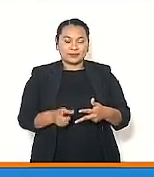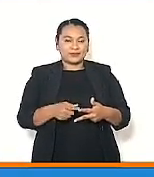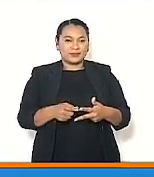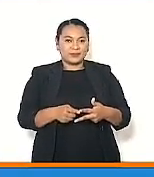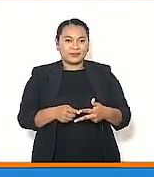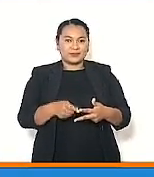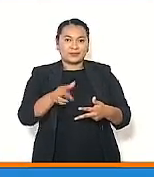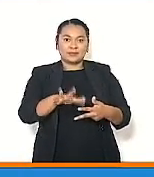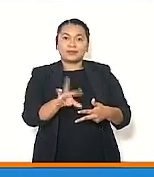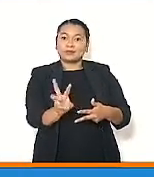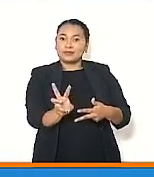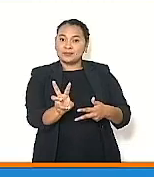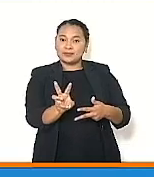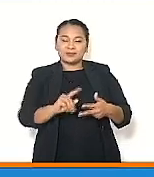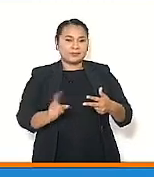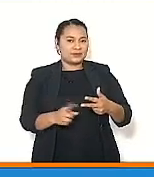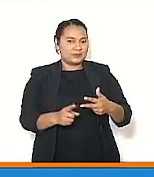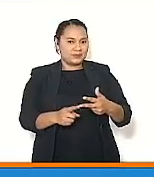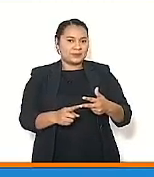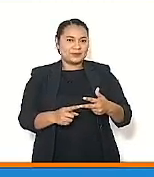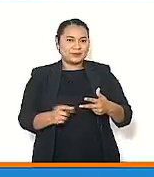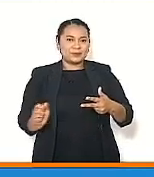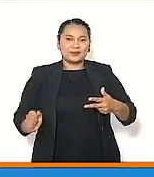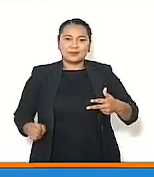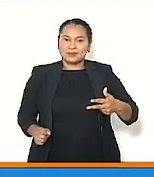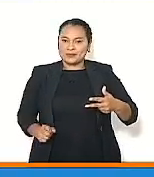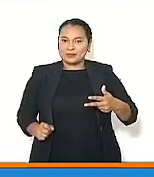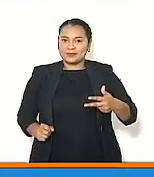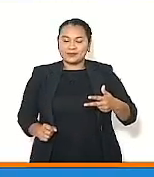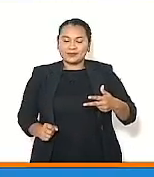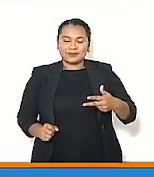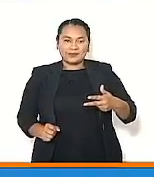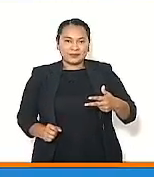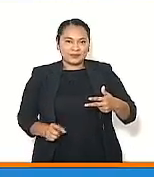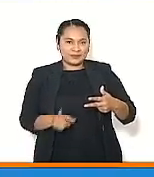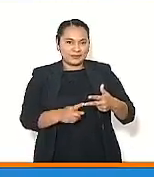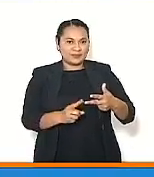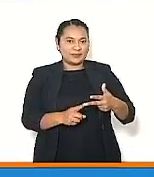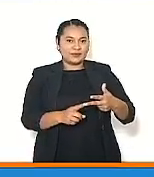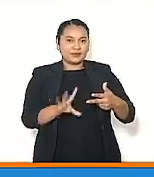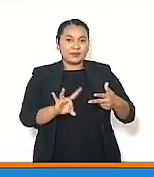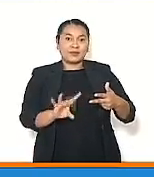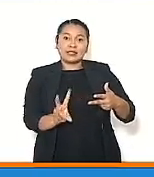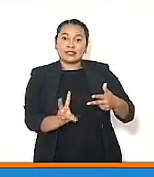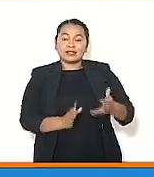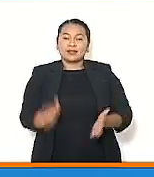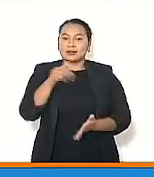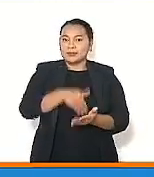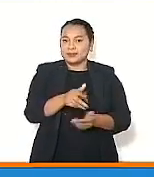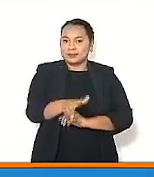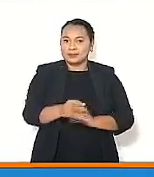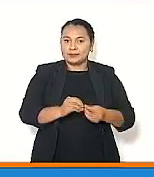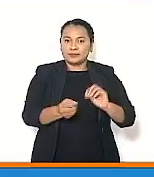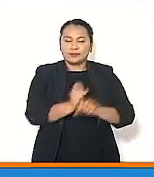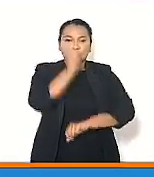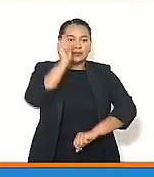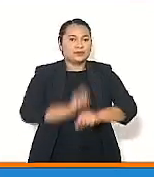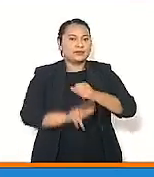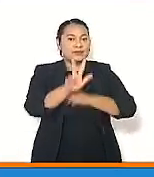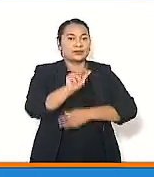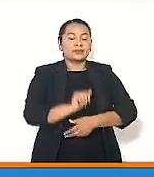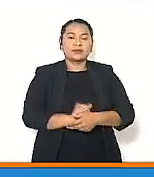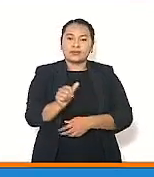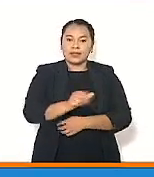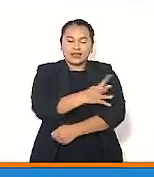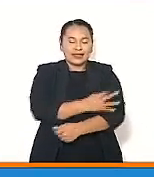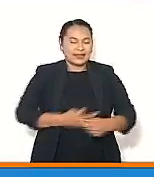el 56, tercer y decisivo número ganador. El 87, con mucho gusto te repito los números favorecidos para Pega